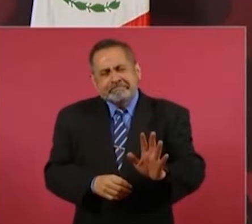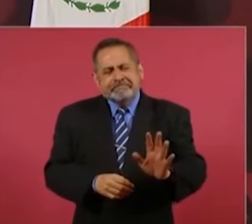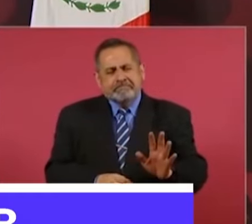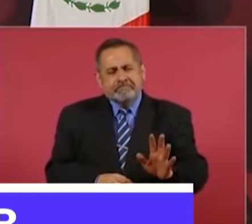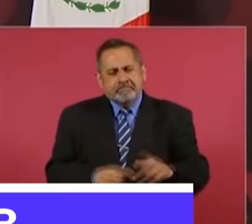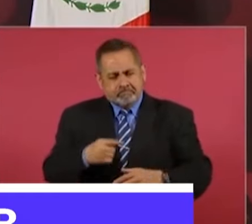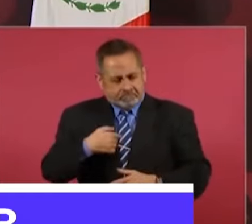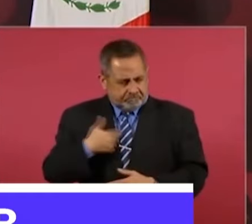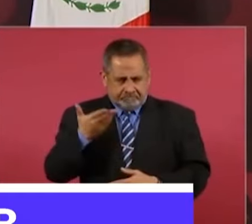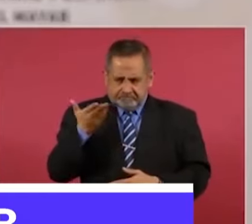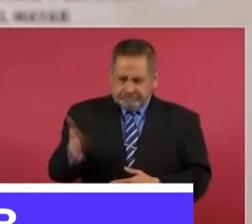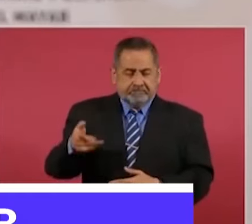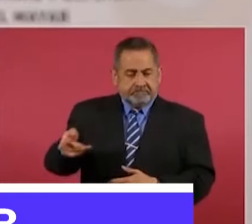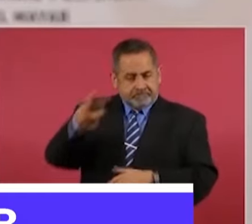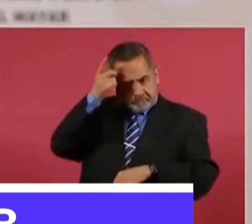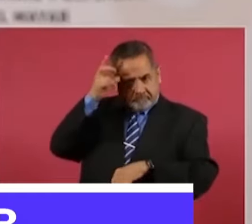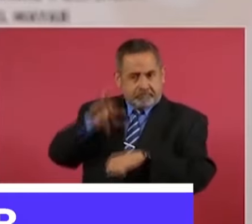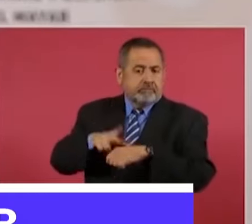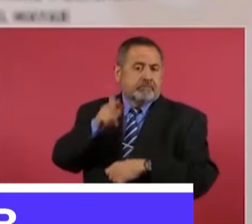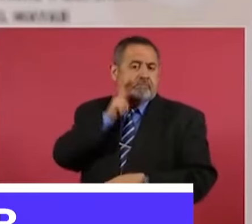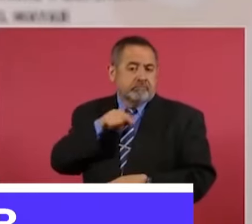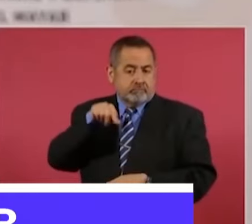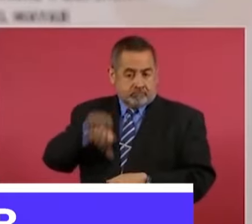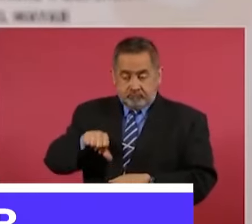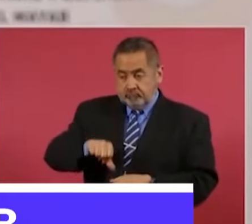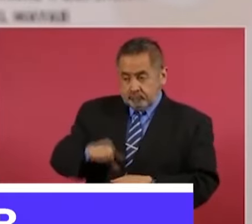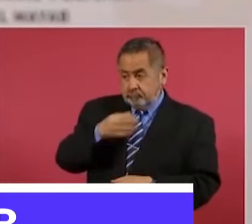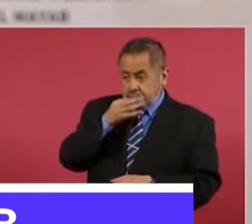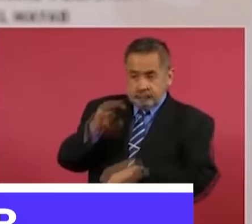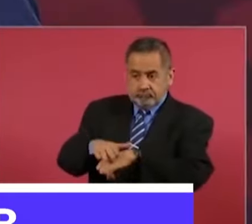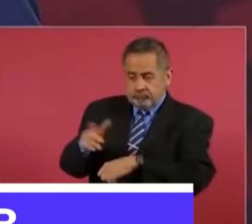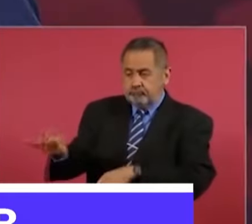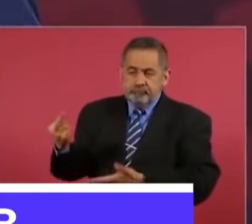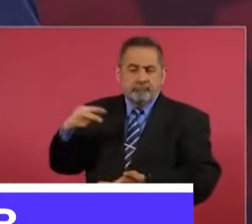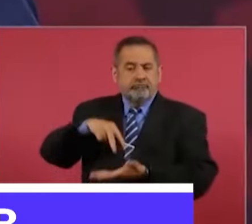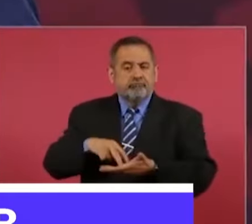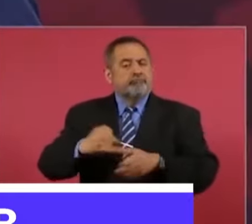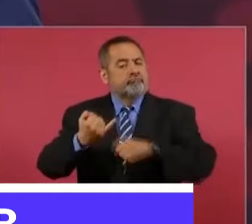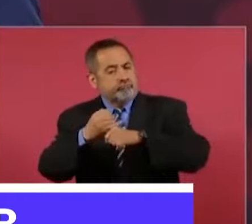Le he pedido al director de Pemex que hoy informe,